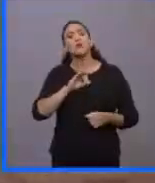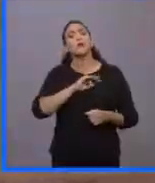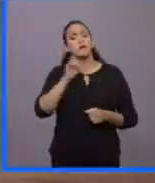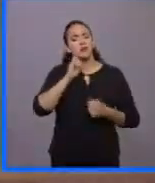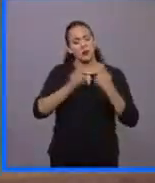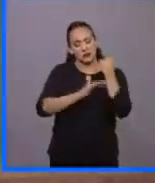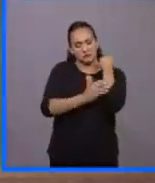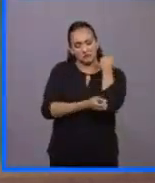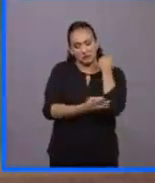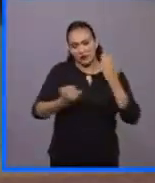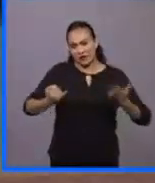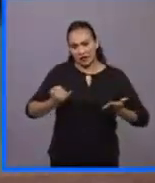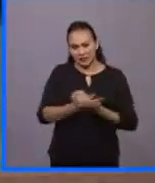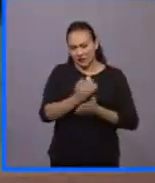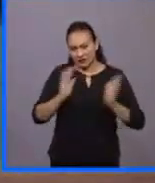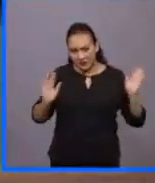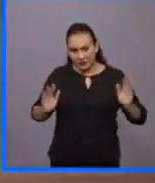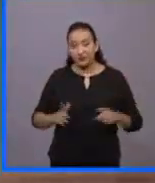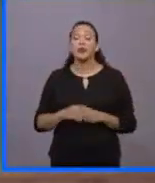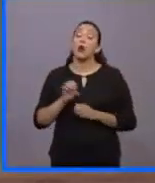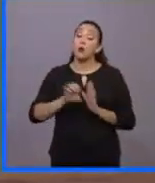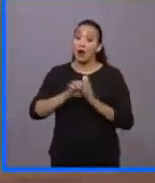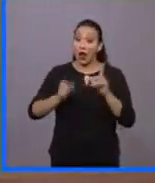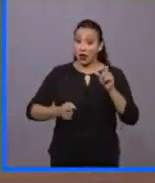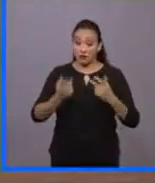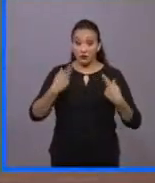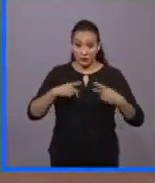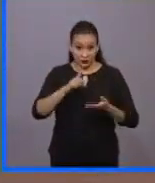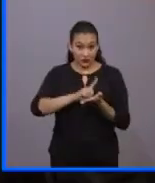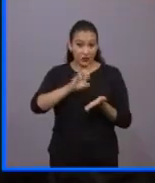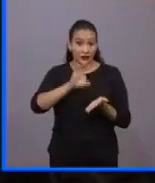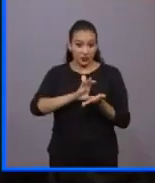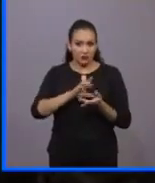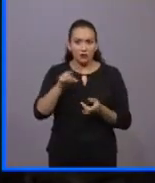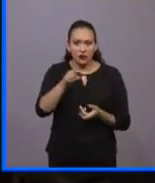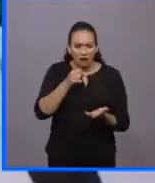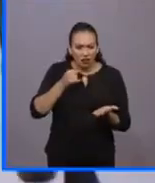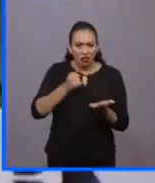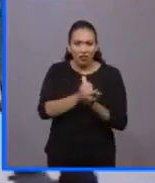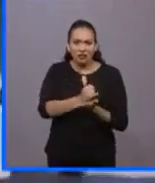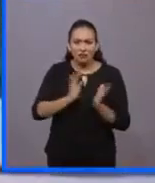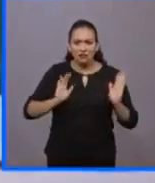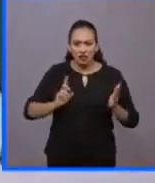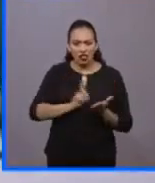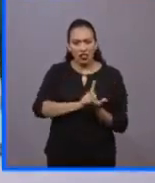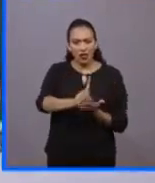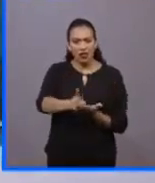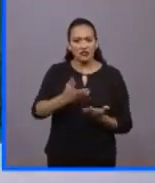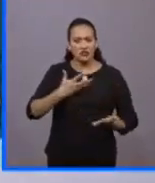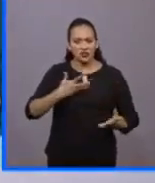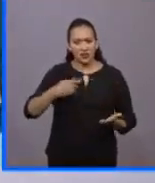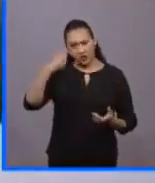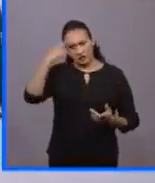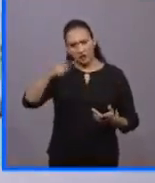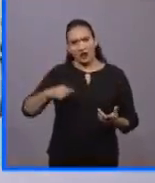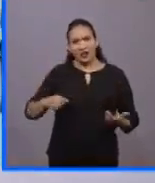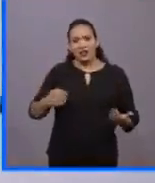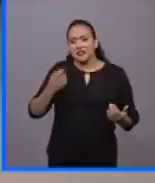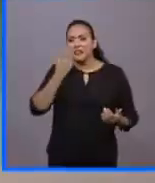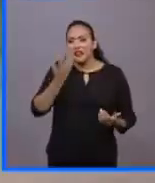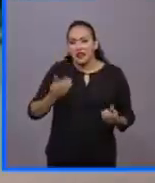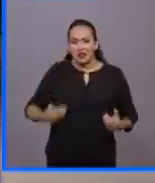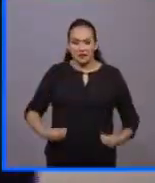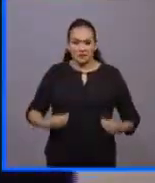personas gestantes, incluidas las que tienen alguna discapacidad, tienen derecho a decidir sobre su proyecto de vida, su salud sexual